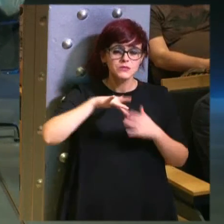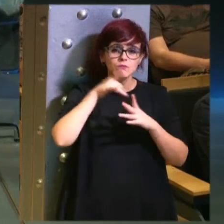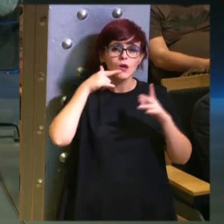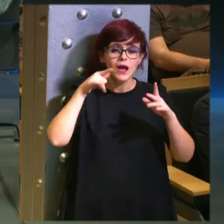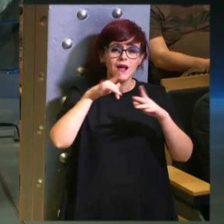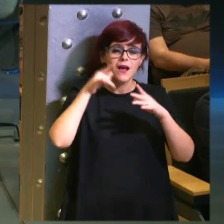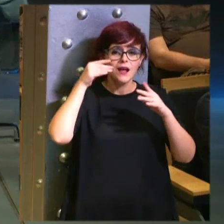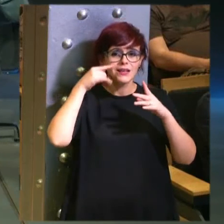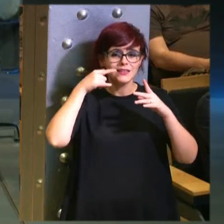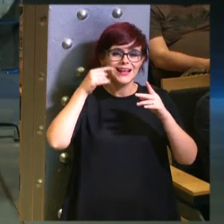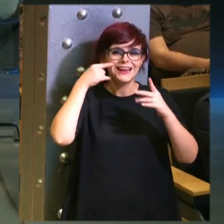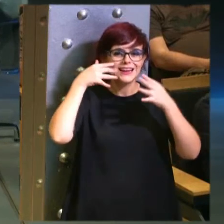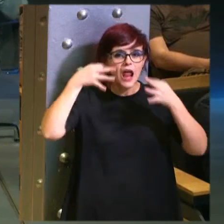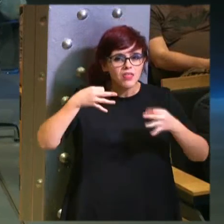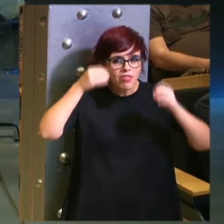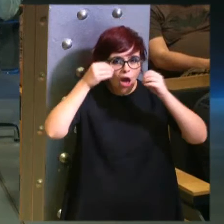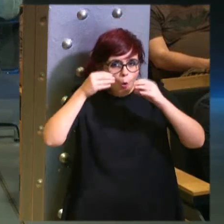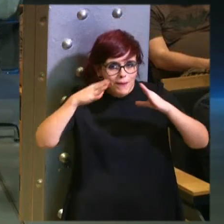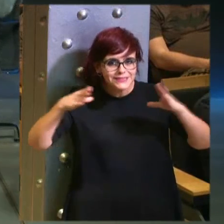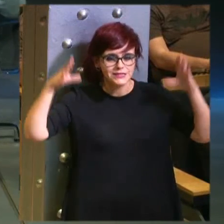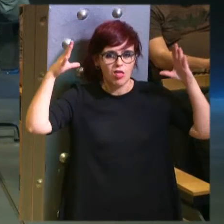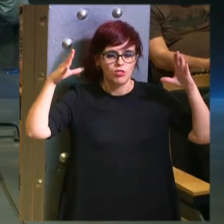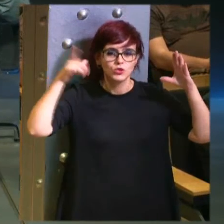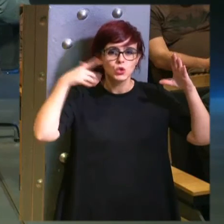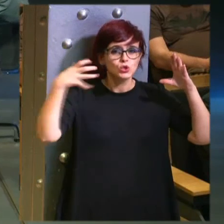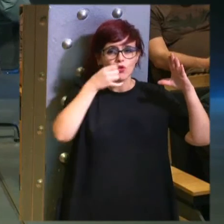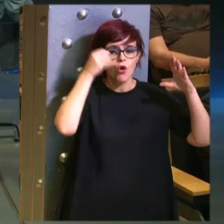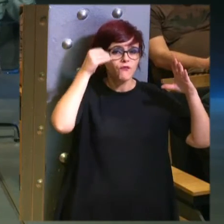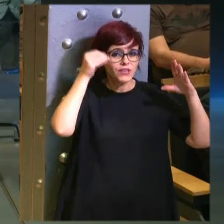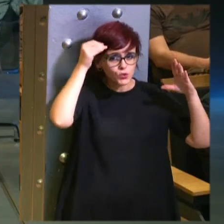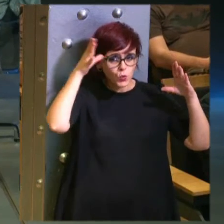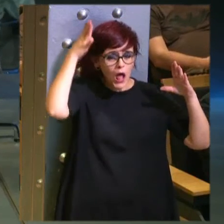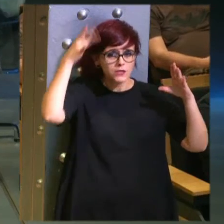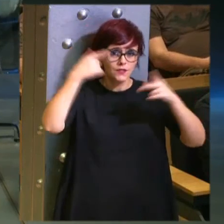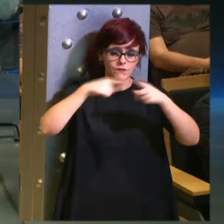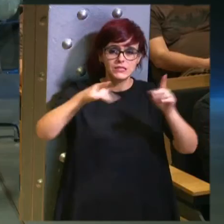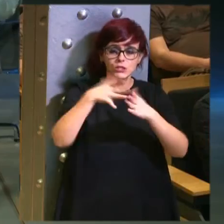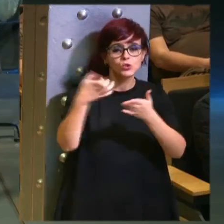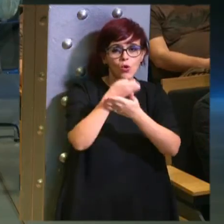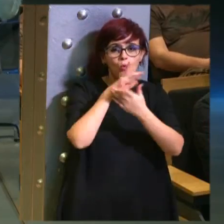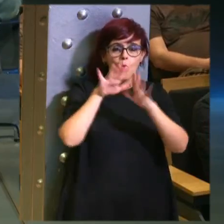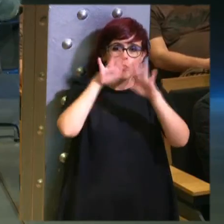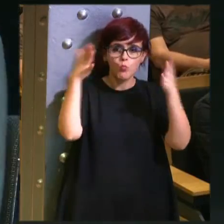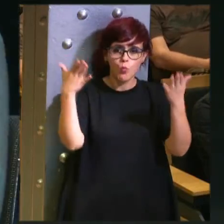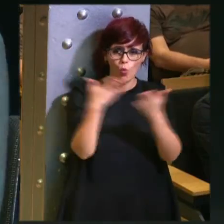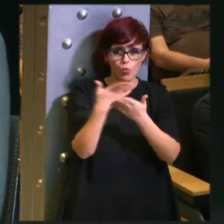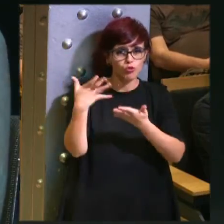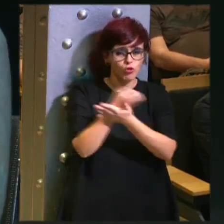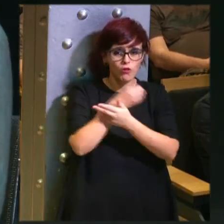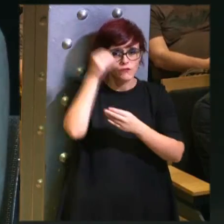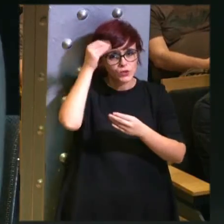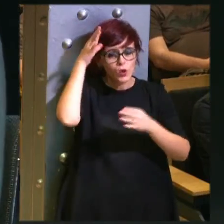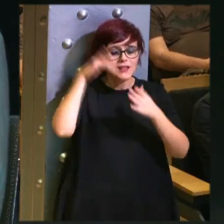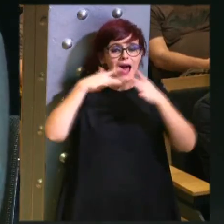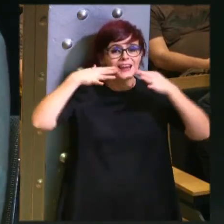realidad virtual todo lo que el usuario ve es virtual, de alguna forma. O sea, estás sumergido en un mundo completamente virtual. La